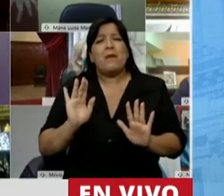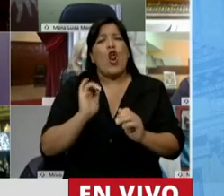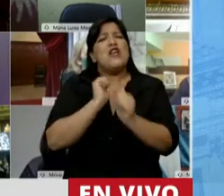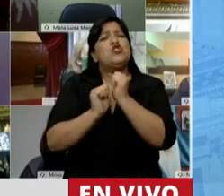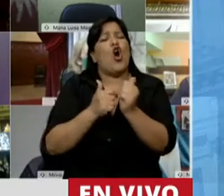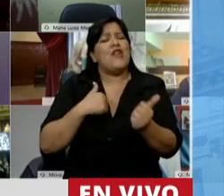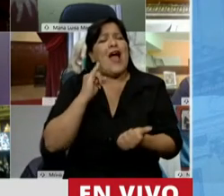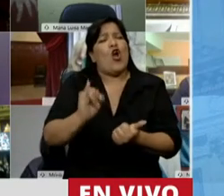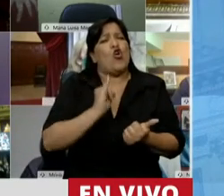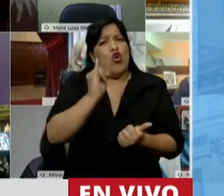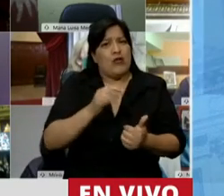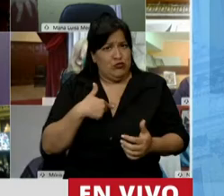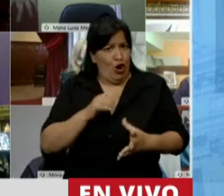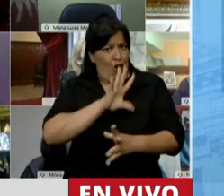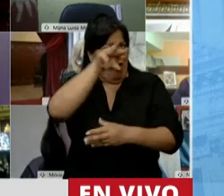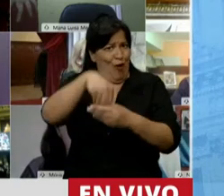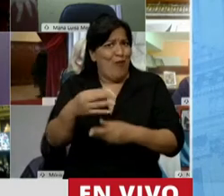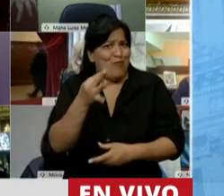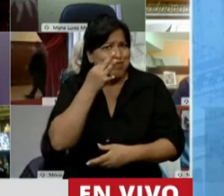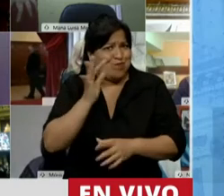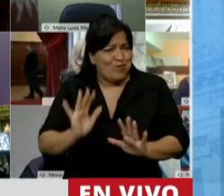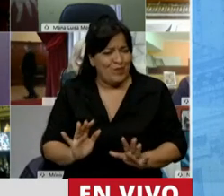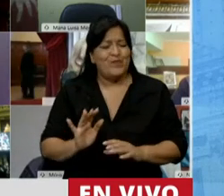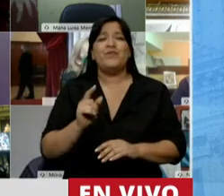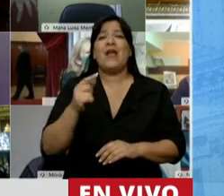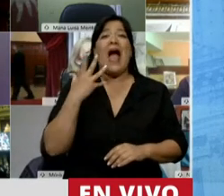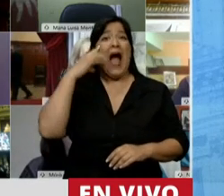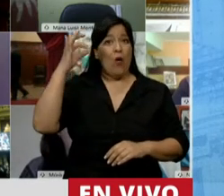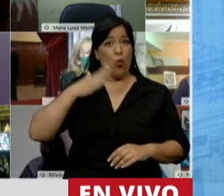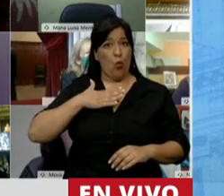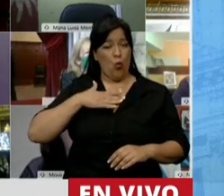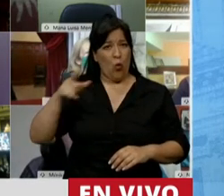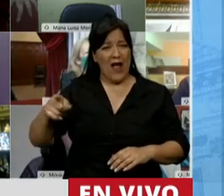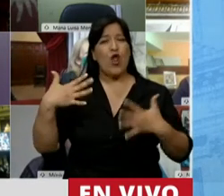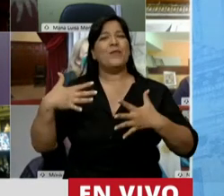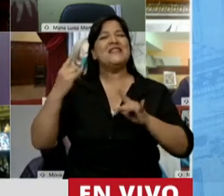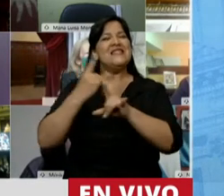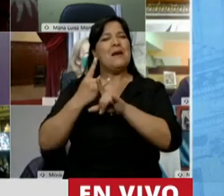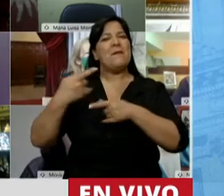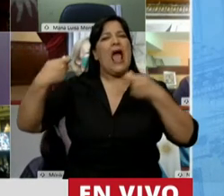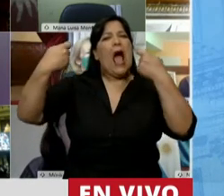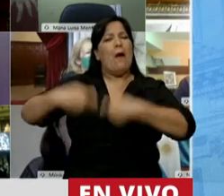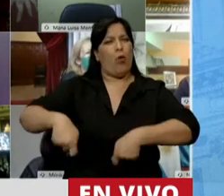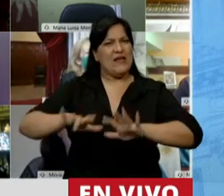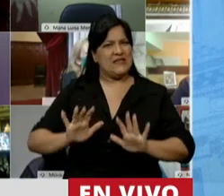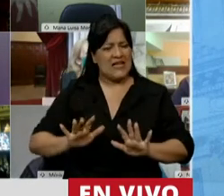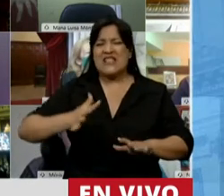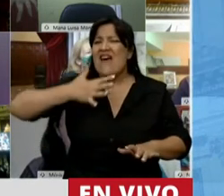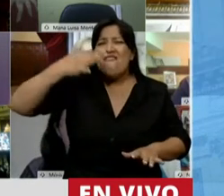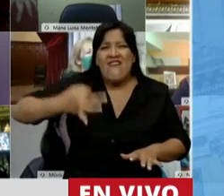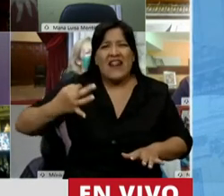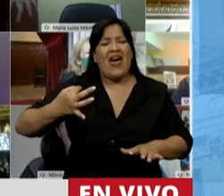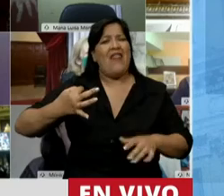historia de la que soy parte. Mi abuelo fue un hombre de apuestas, de las verdaderas